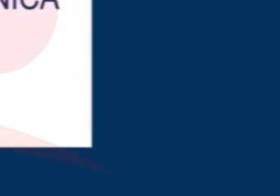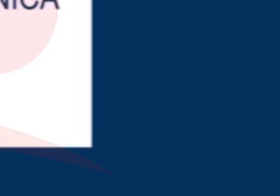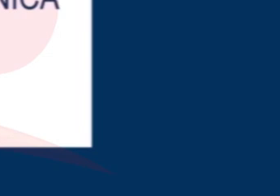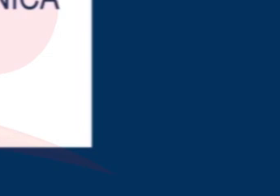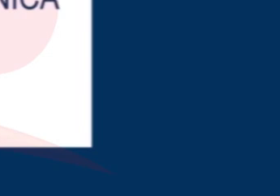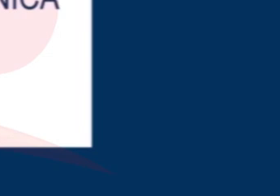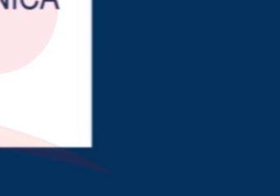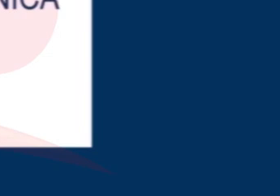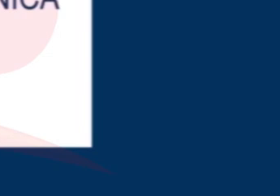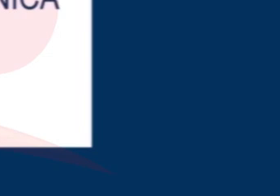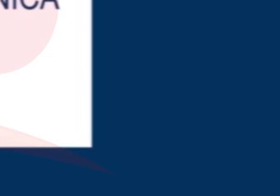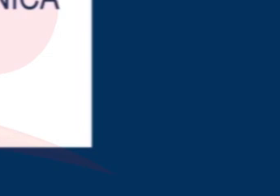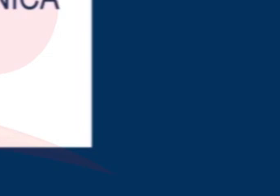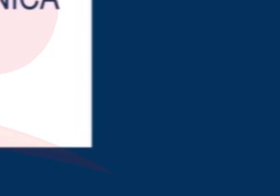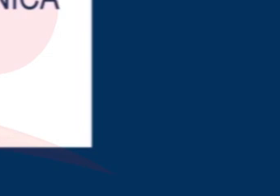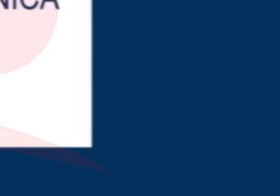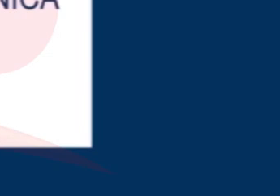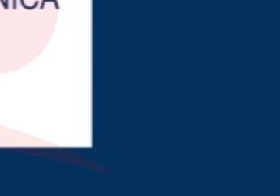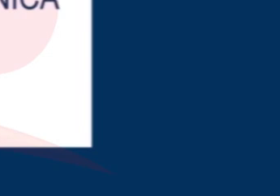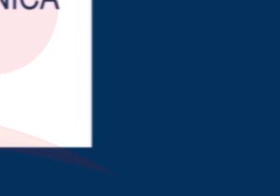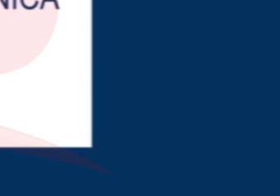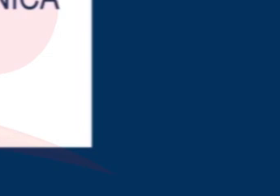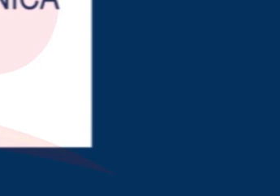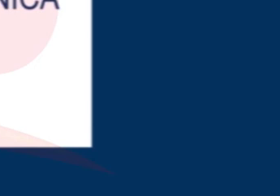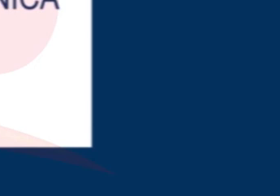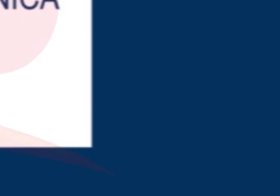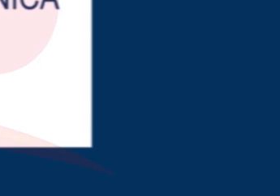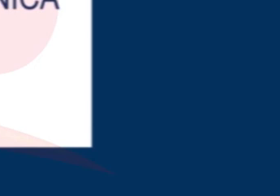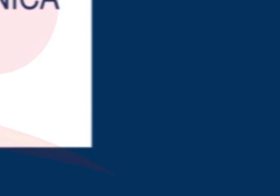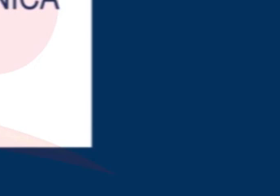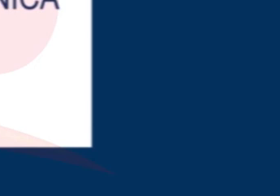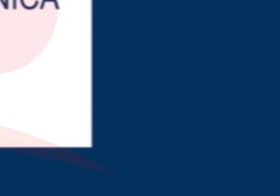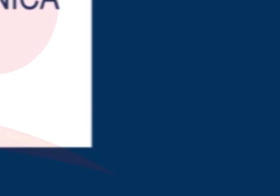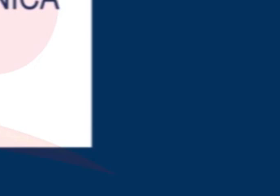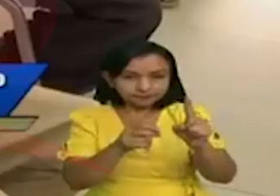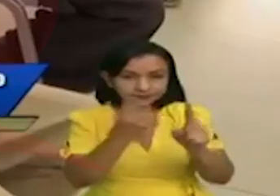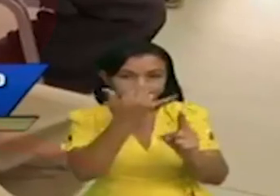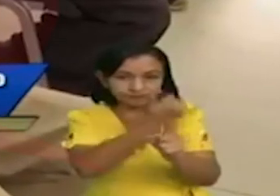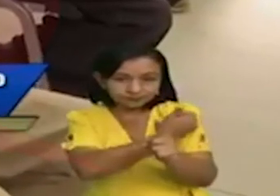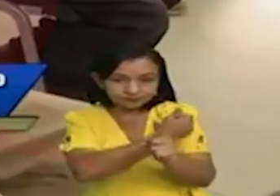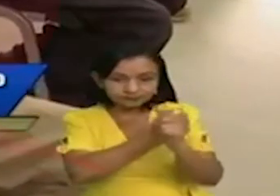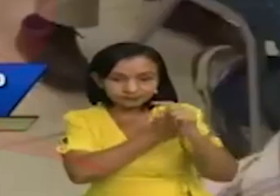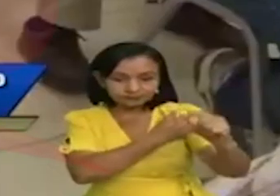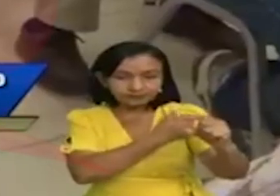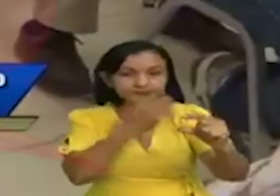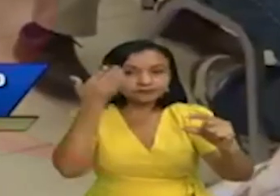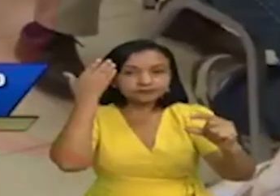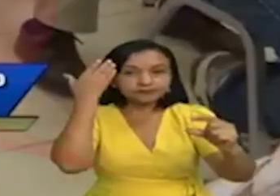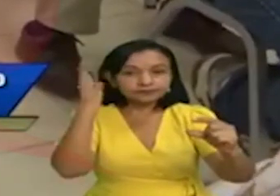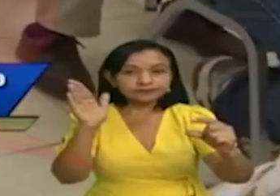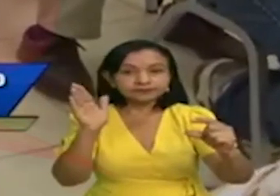17.500 dosis aplicadas, ya un cumplimiento del 10% sobre el total de dosis, que es